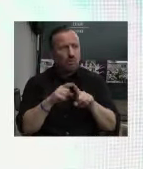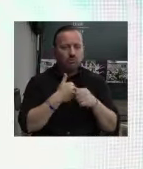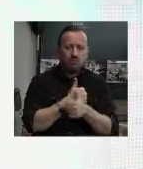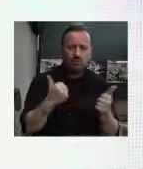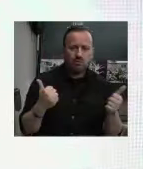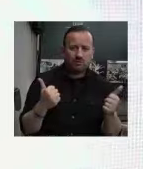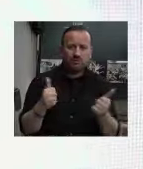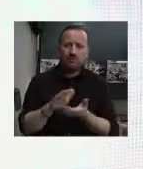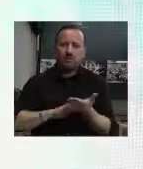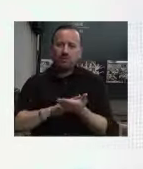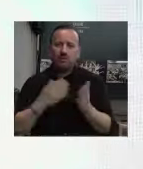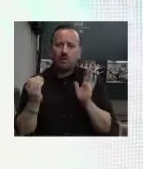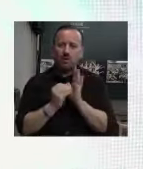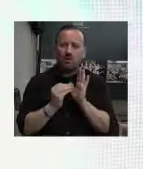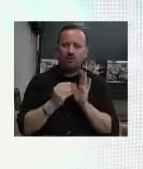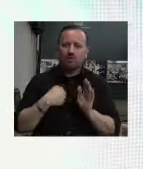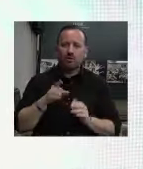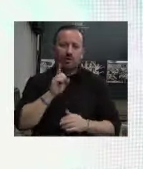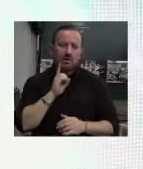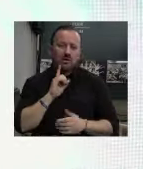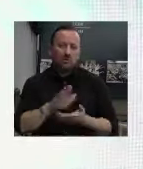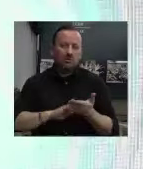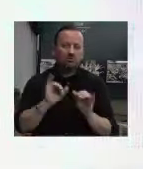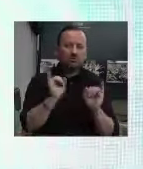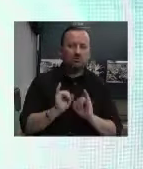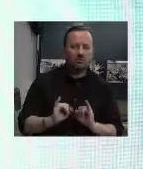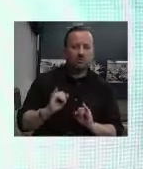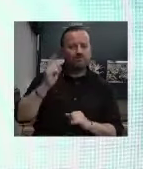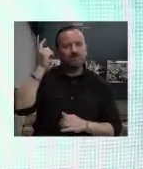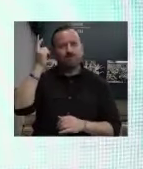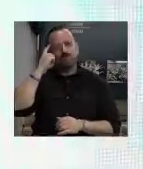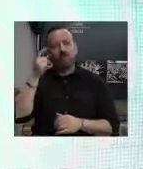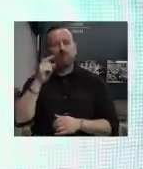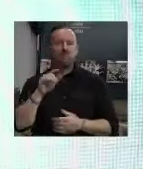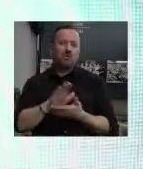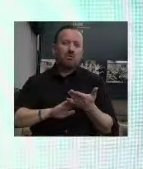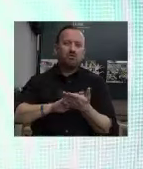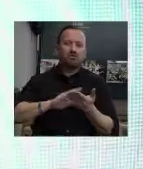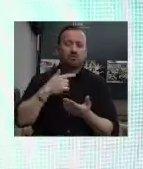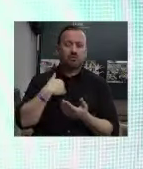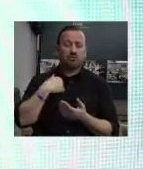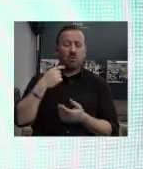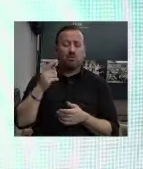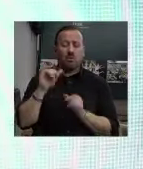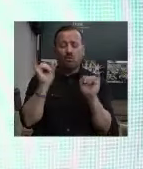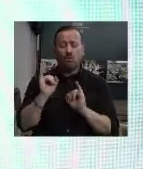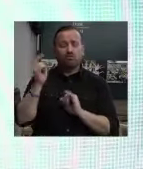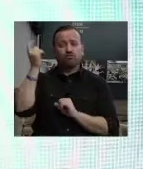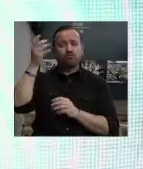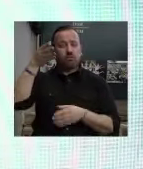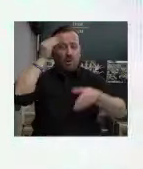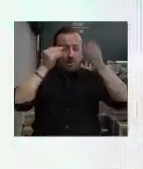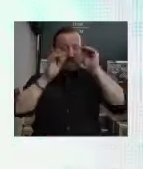todos y cuando yo tengo un modelo racional un modelo cognitivo claro